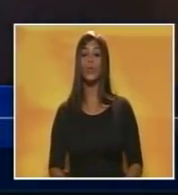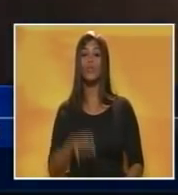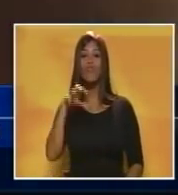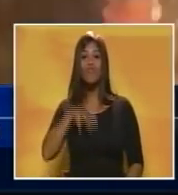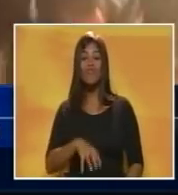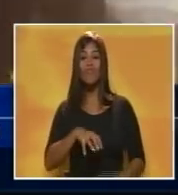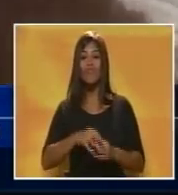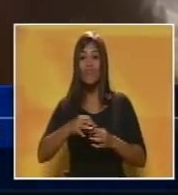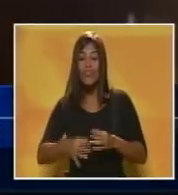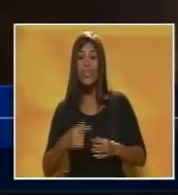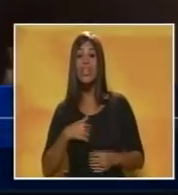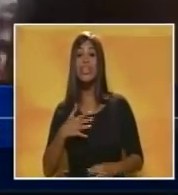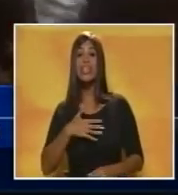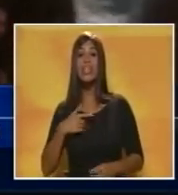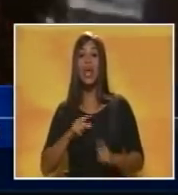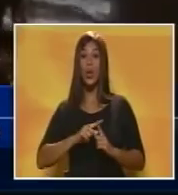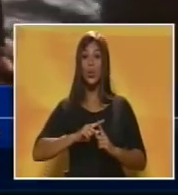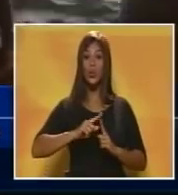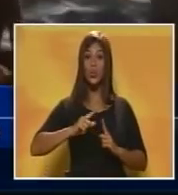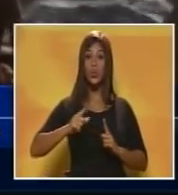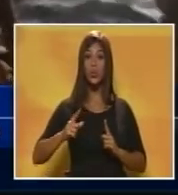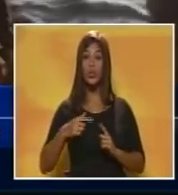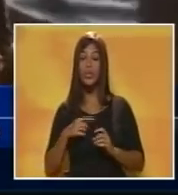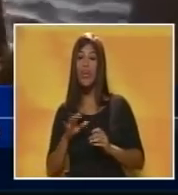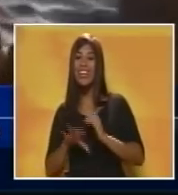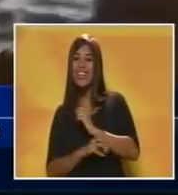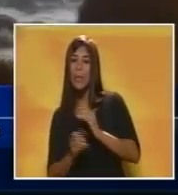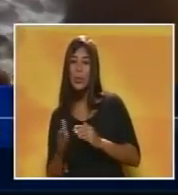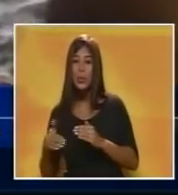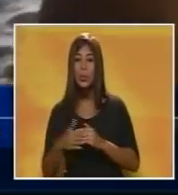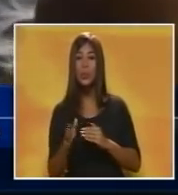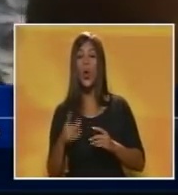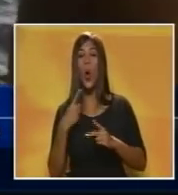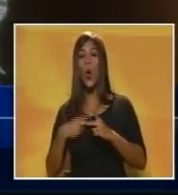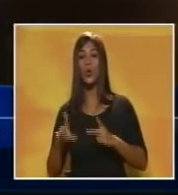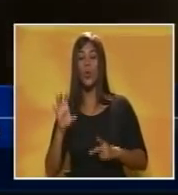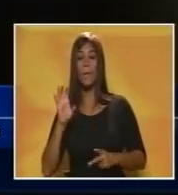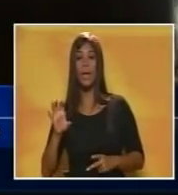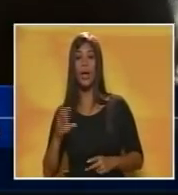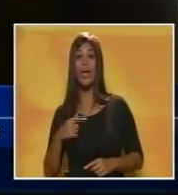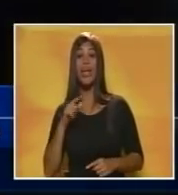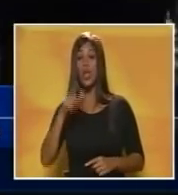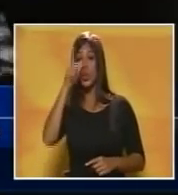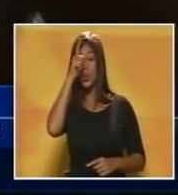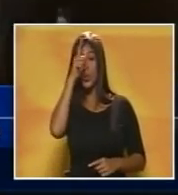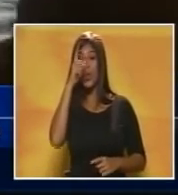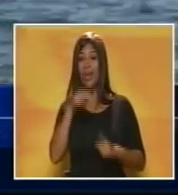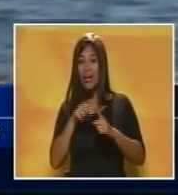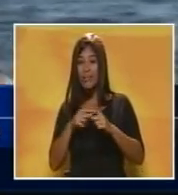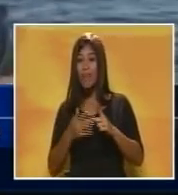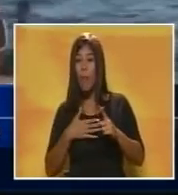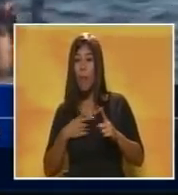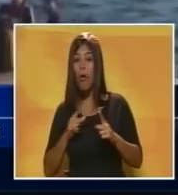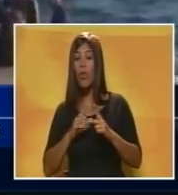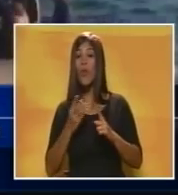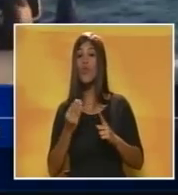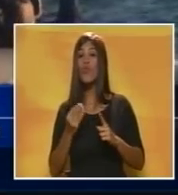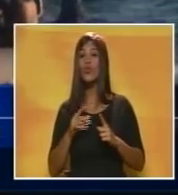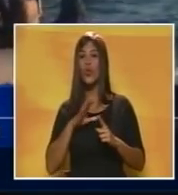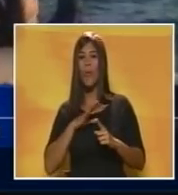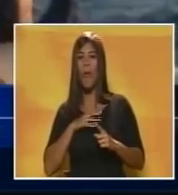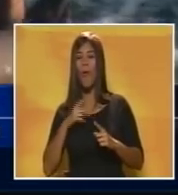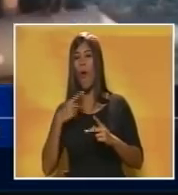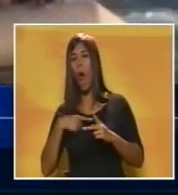Aydin cuando intentaban cruzar ilegalmente hacia Grecia. Turquía se ha convertido en la ruta principal para los refugiados, en su mayoría